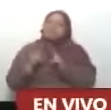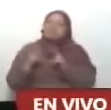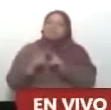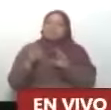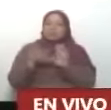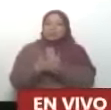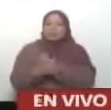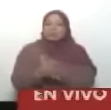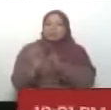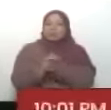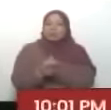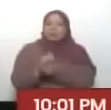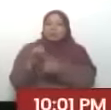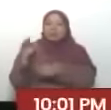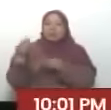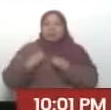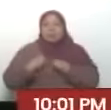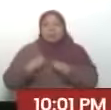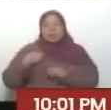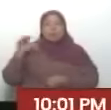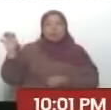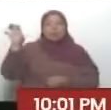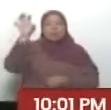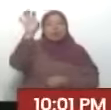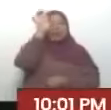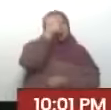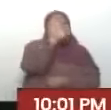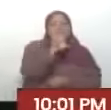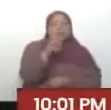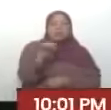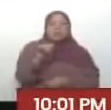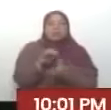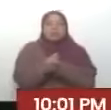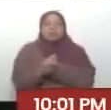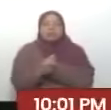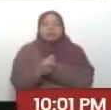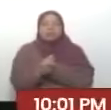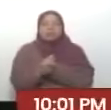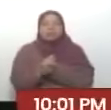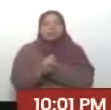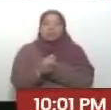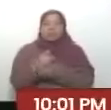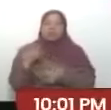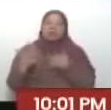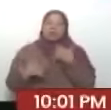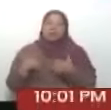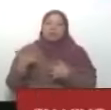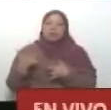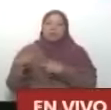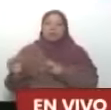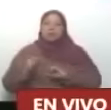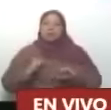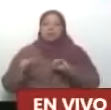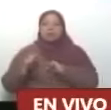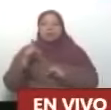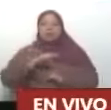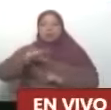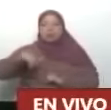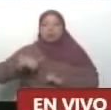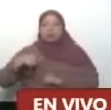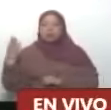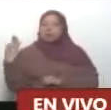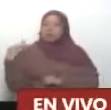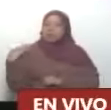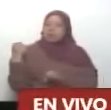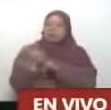hay un montón de compañeros que están por fuera, que también como el compañero hace la exposición de hacer una movida. También nosotros